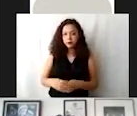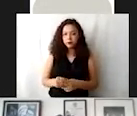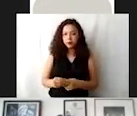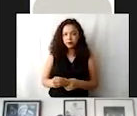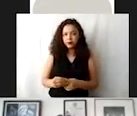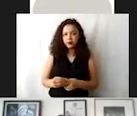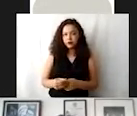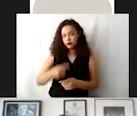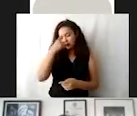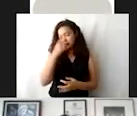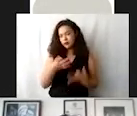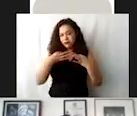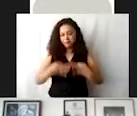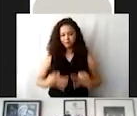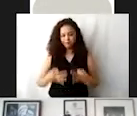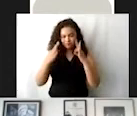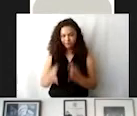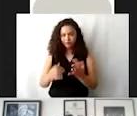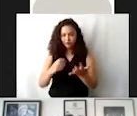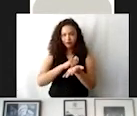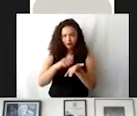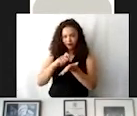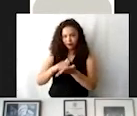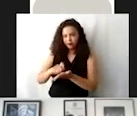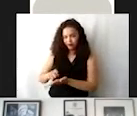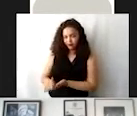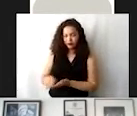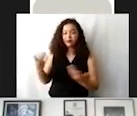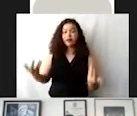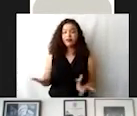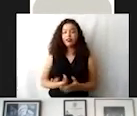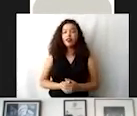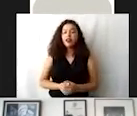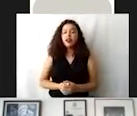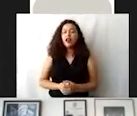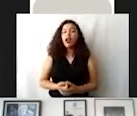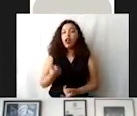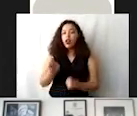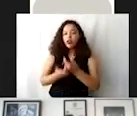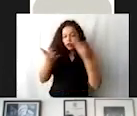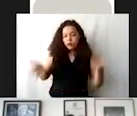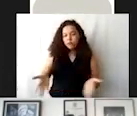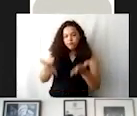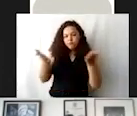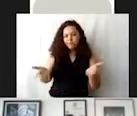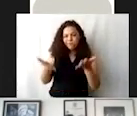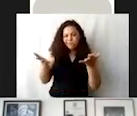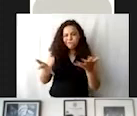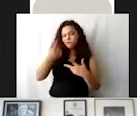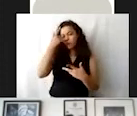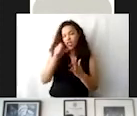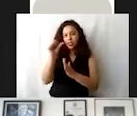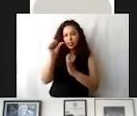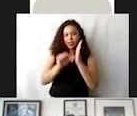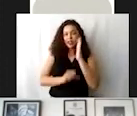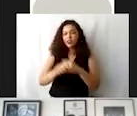de los escritos. Sin embargo, muchas de las promociones, de acuerdo al 18, ya